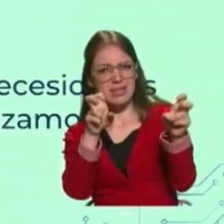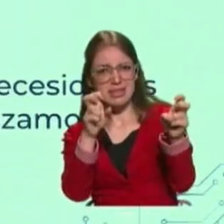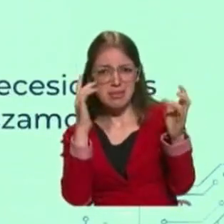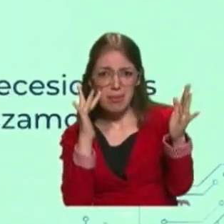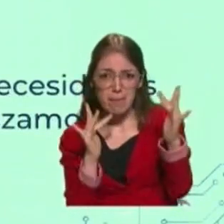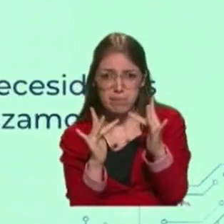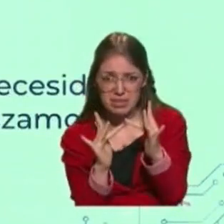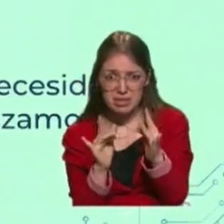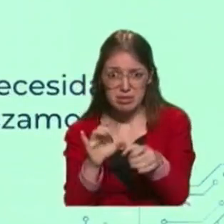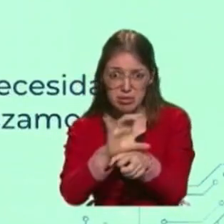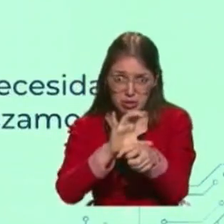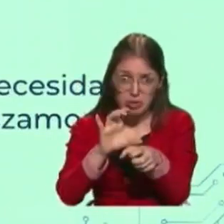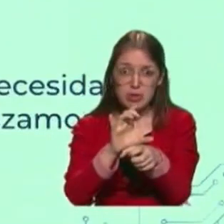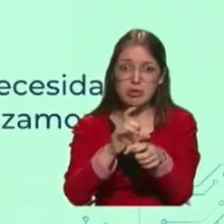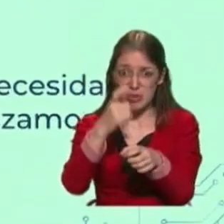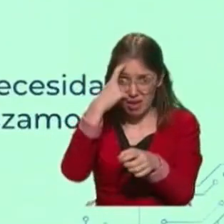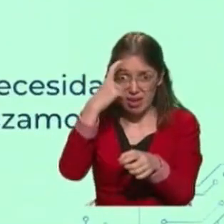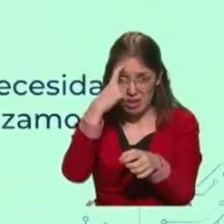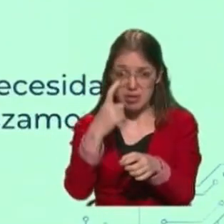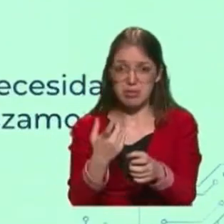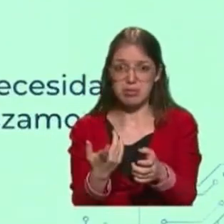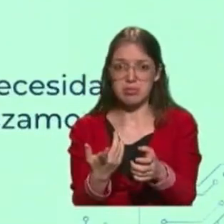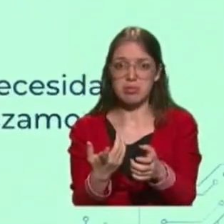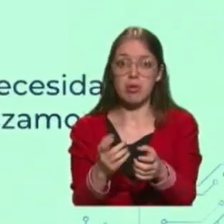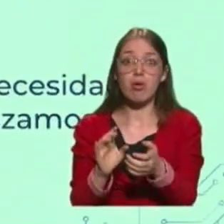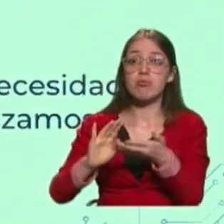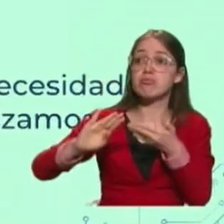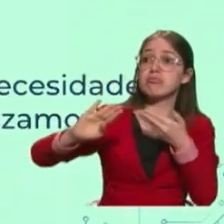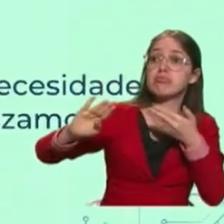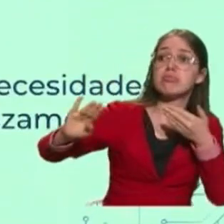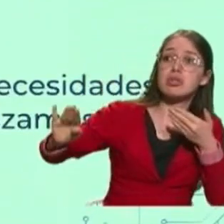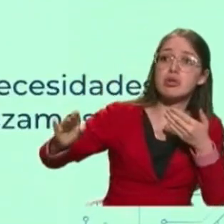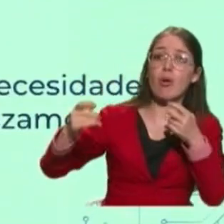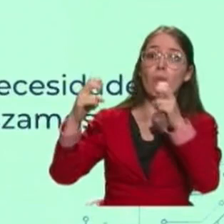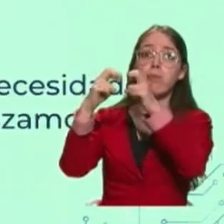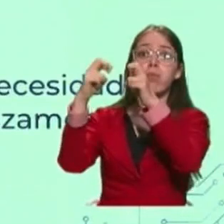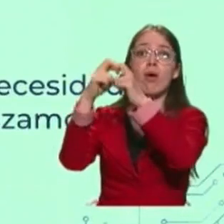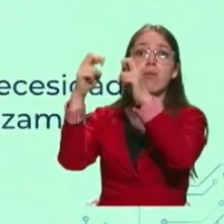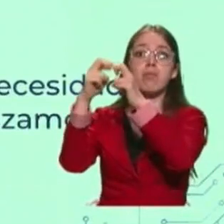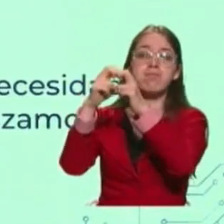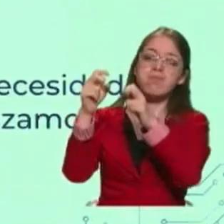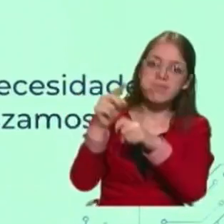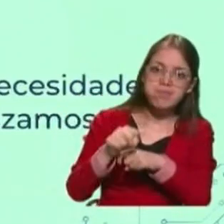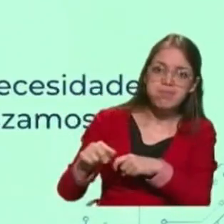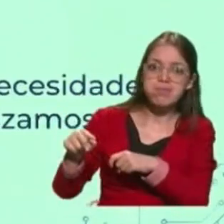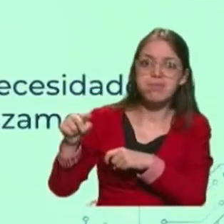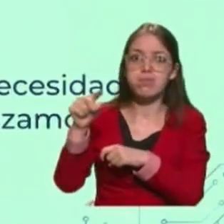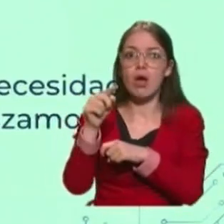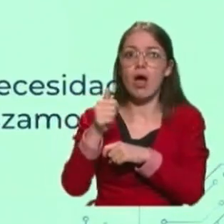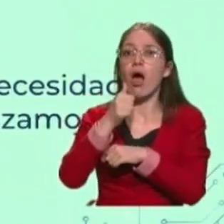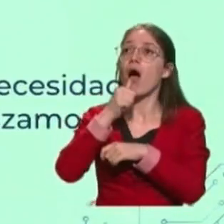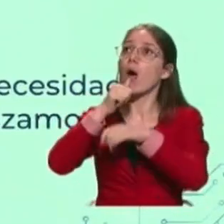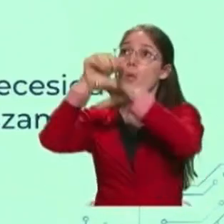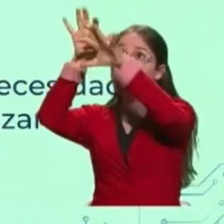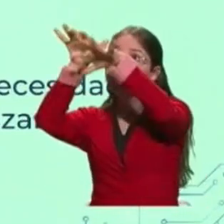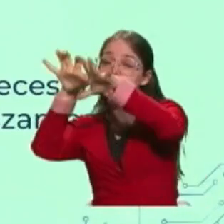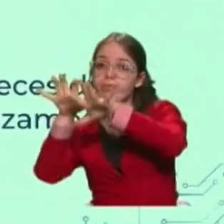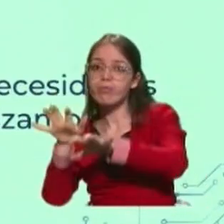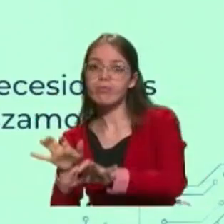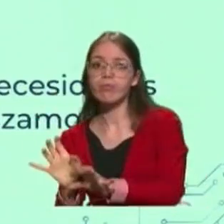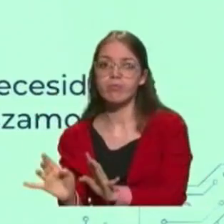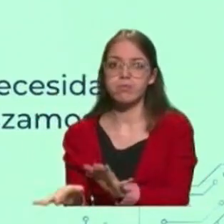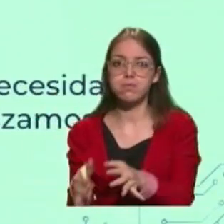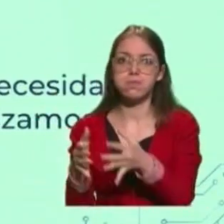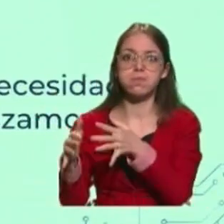se aleja de las energías renovables del uso adecuado del agua lluvia se aleja